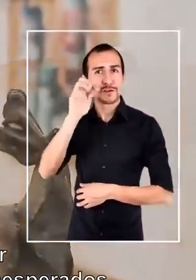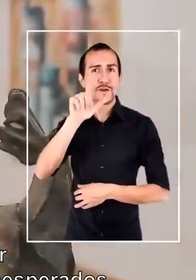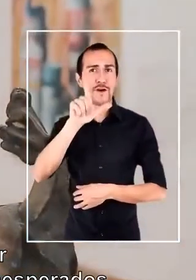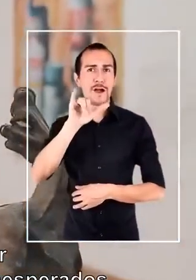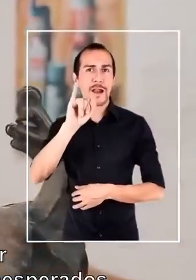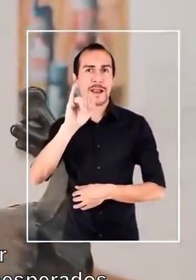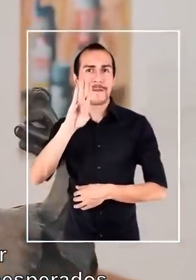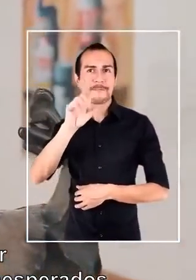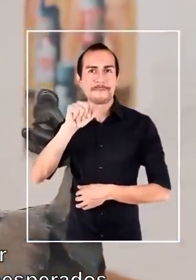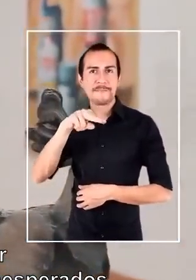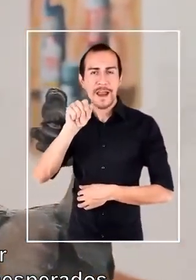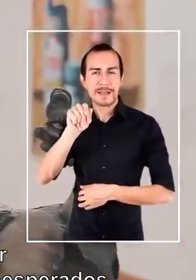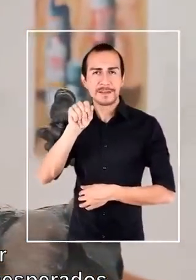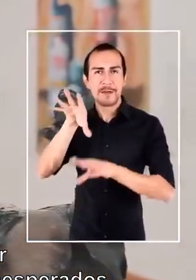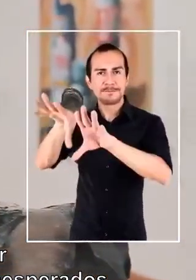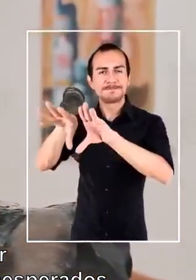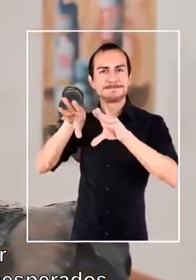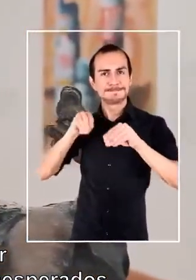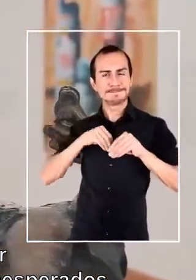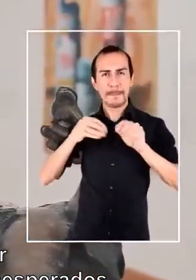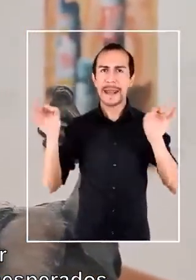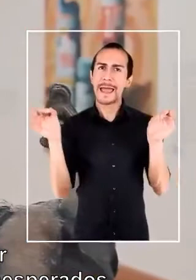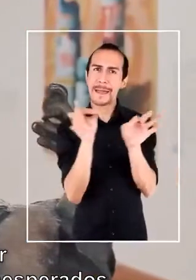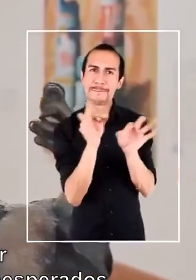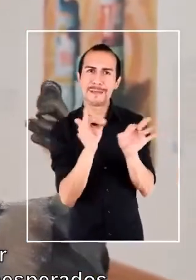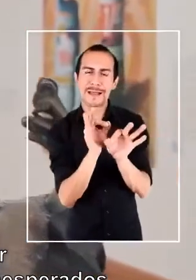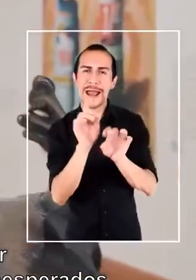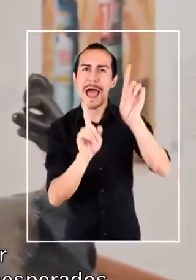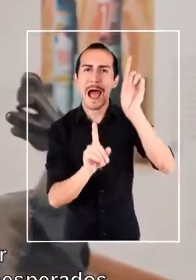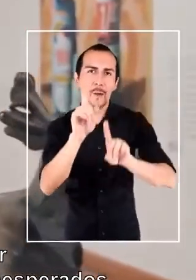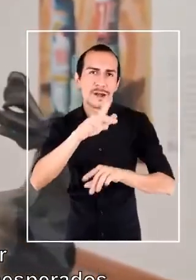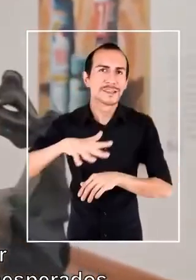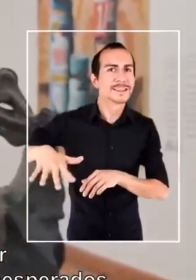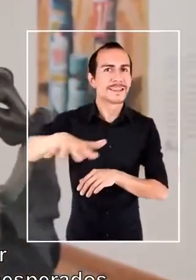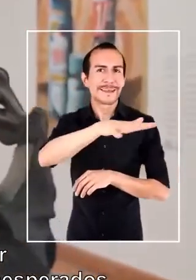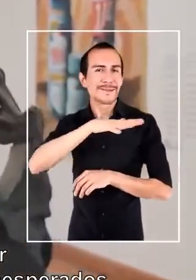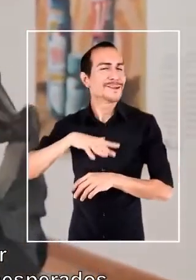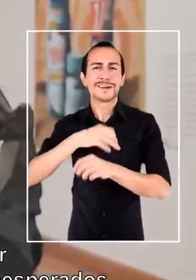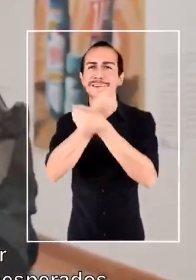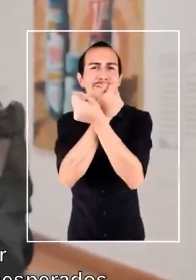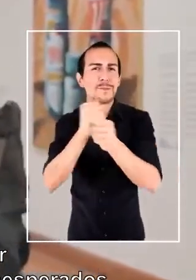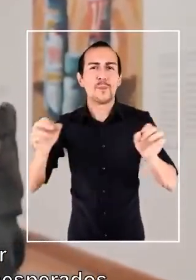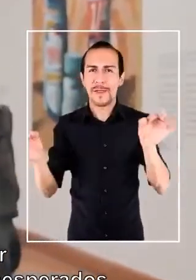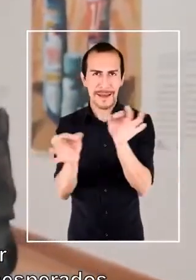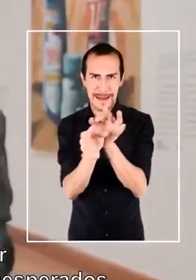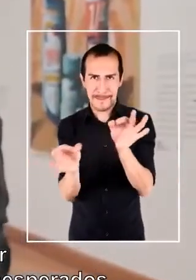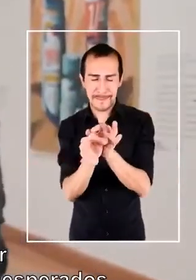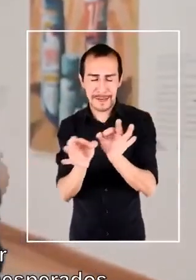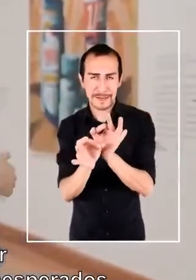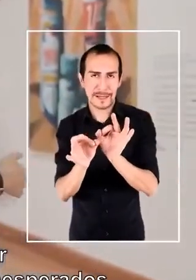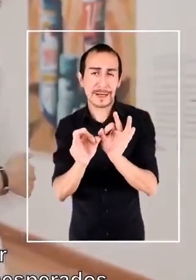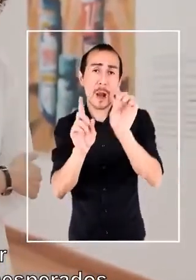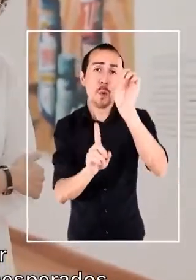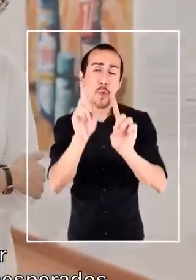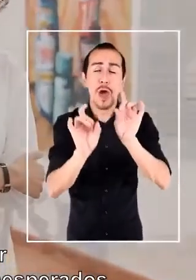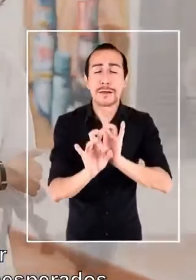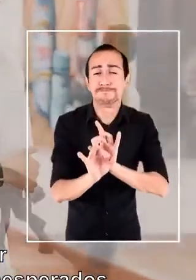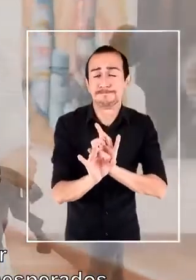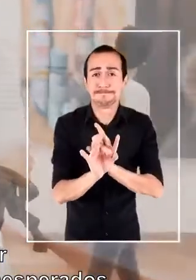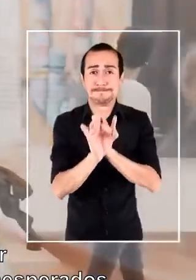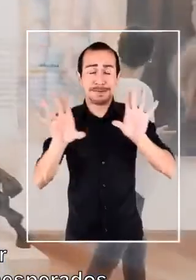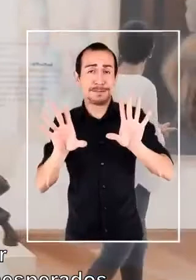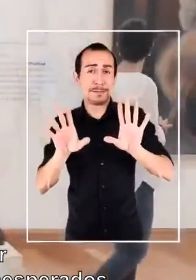libanés, acuña para explicar aquellos sucesos imprevisibles,